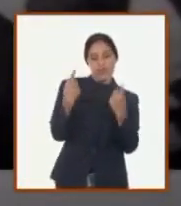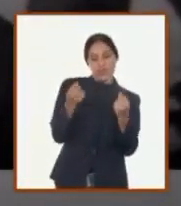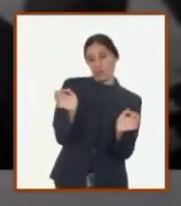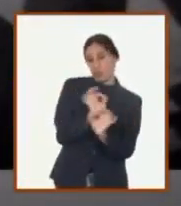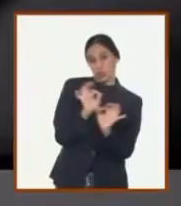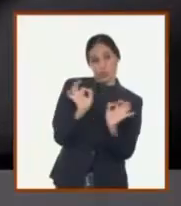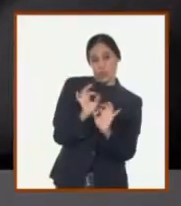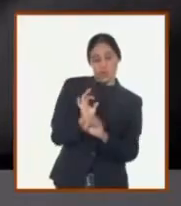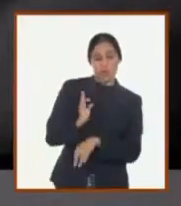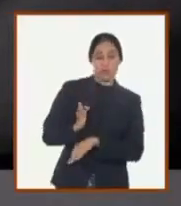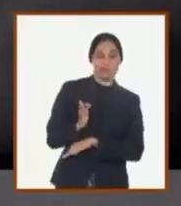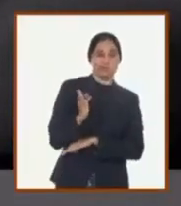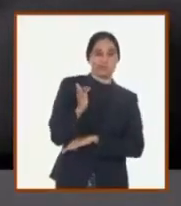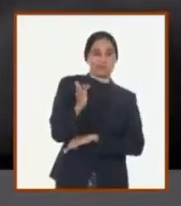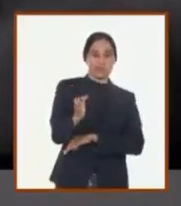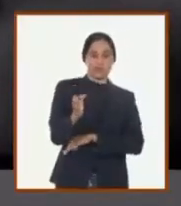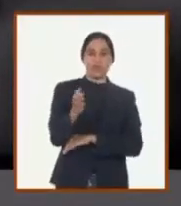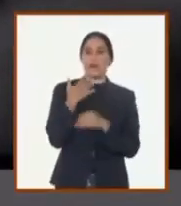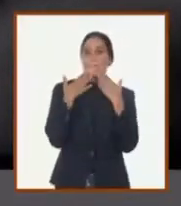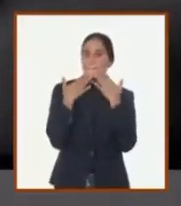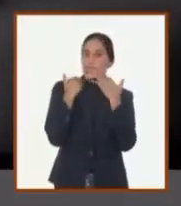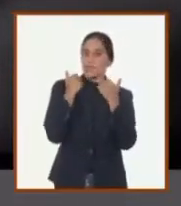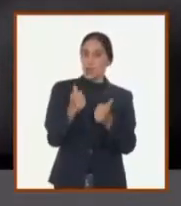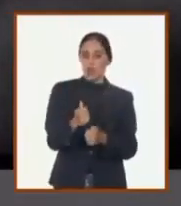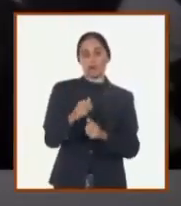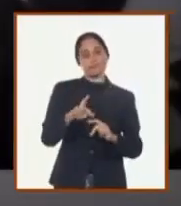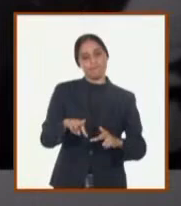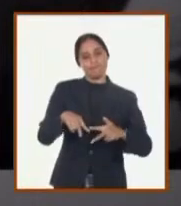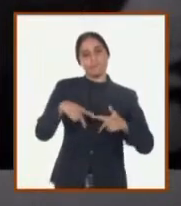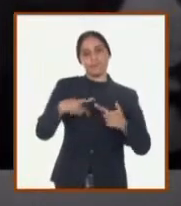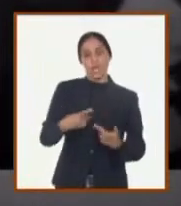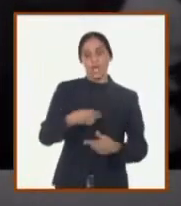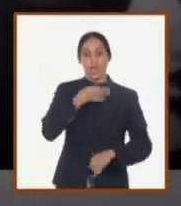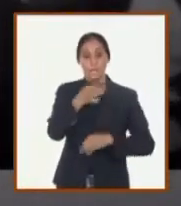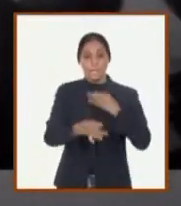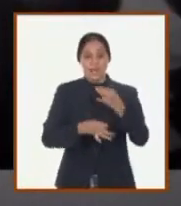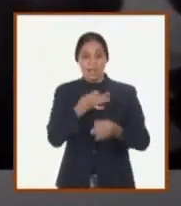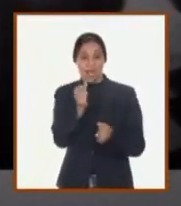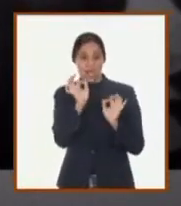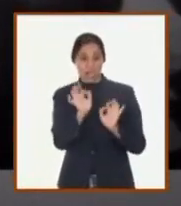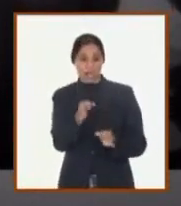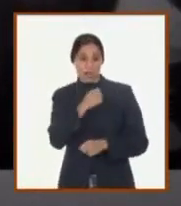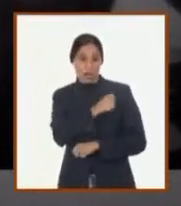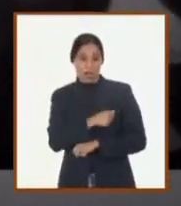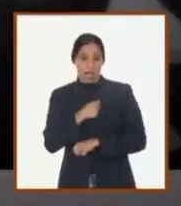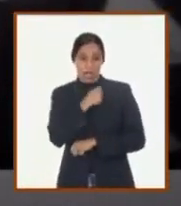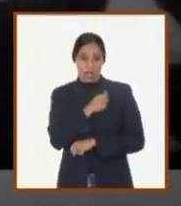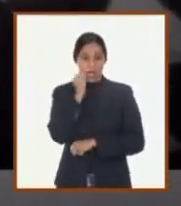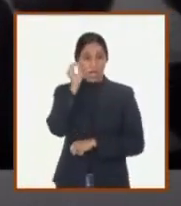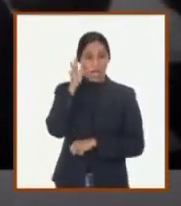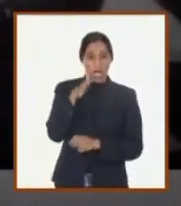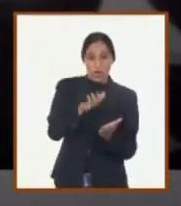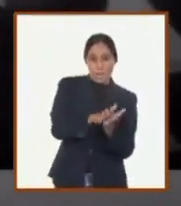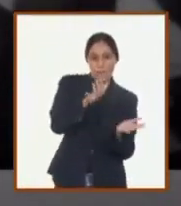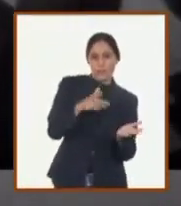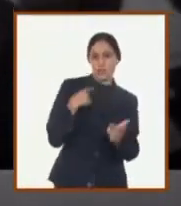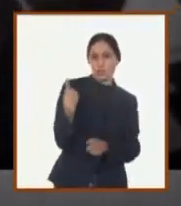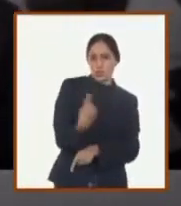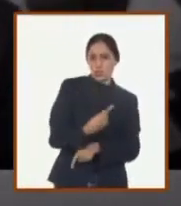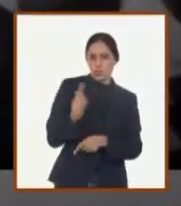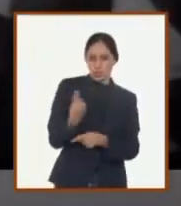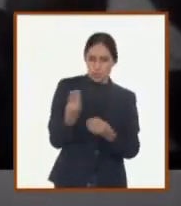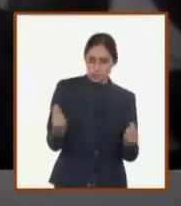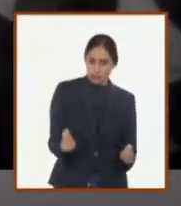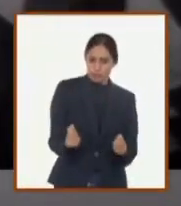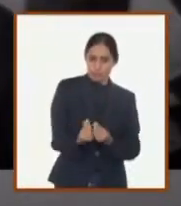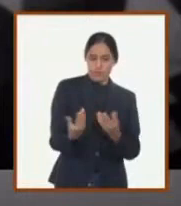en lo adelante para subrayar una vez más como Celia quería el compromiso que nos une a todos